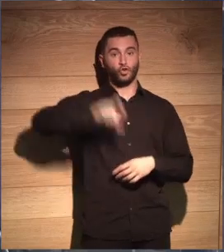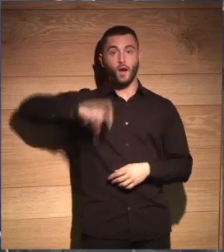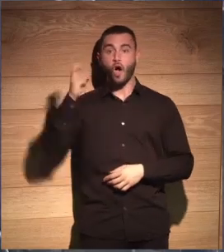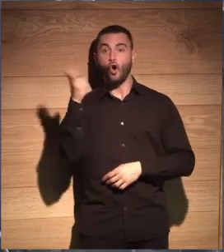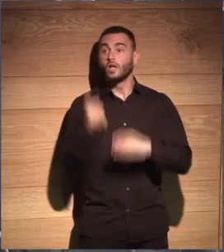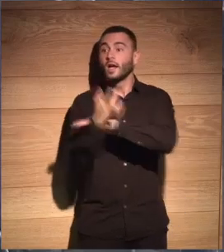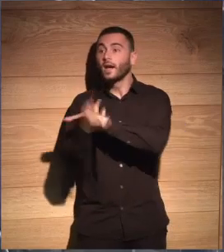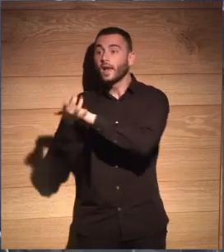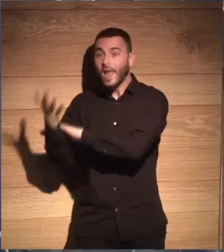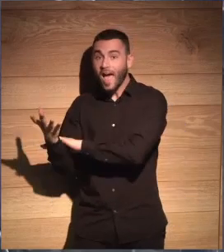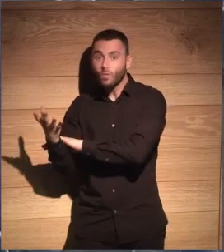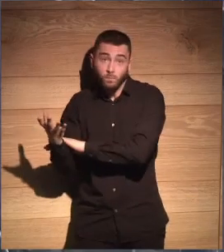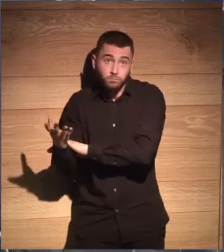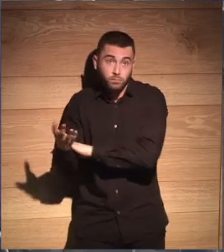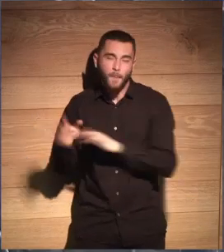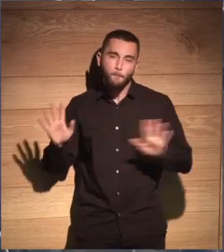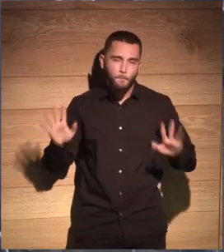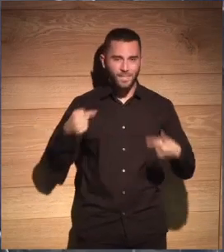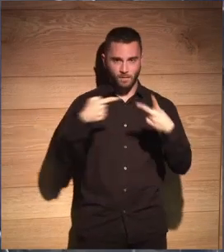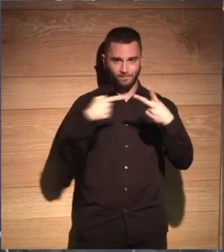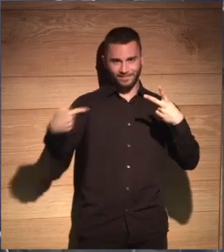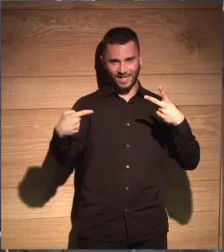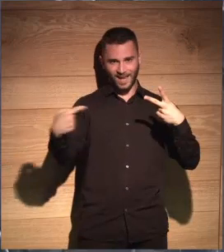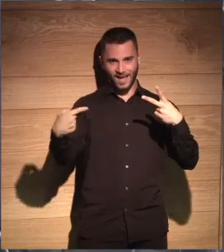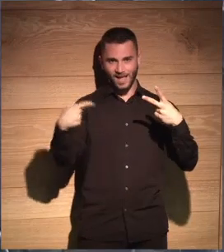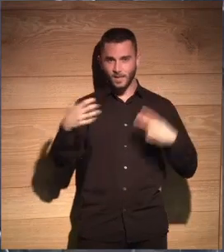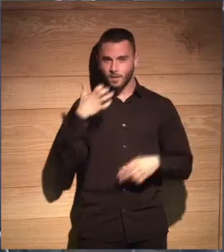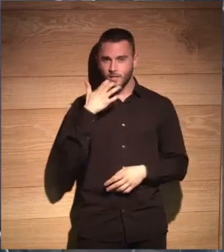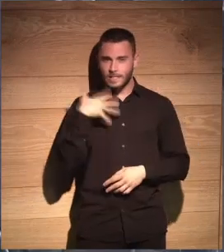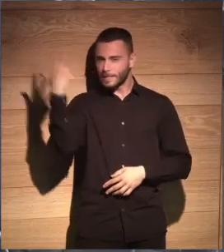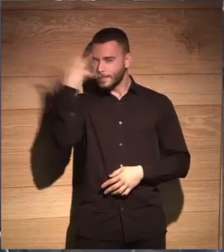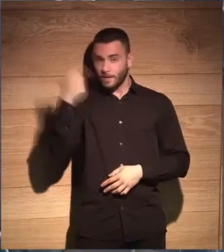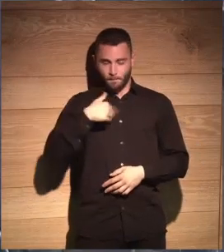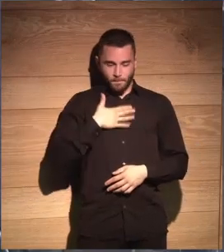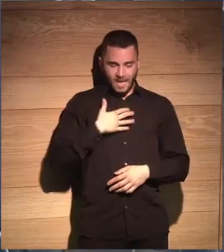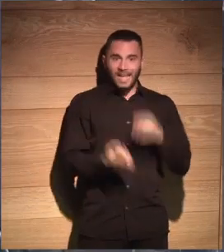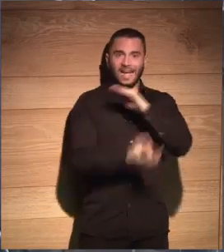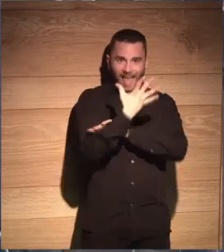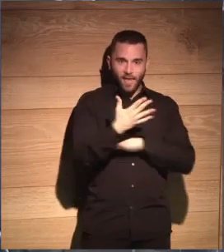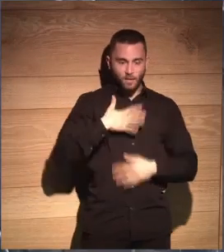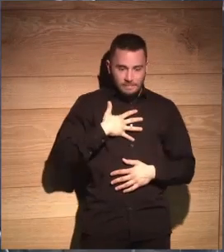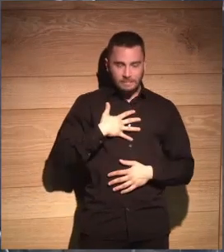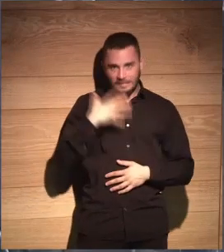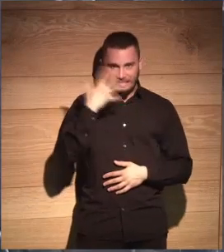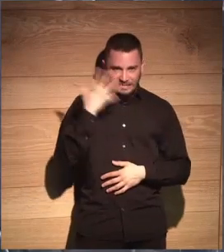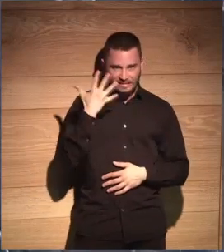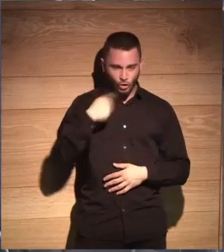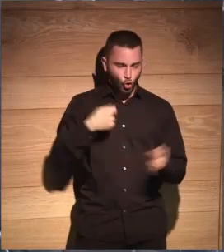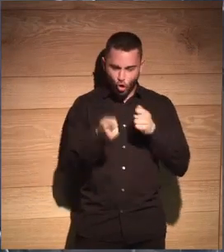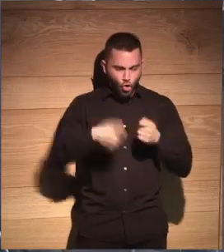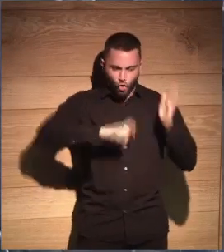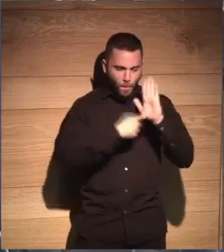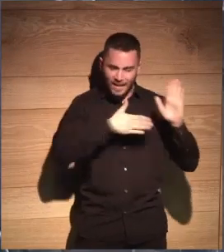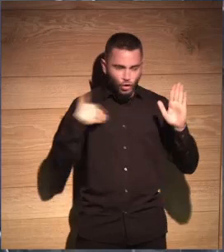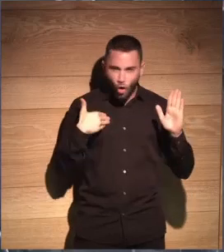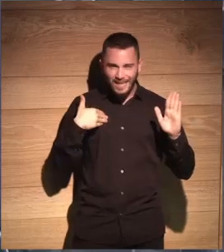es mala si eres el tipo de persona hipercelosa de tu creación, que quieres tener control absoluto